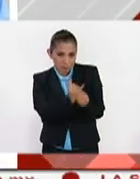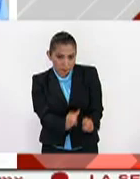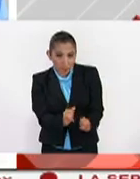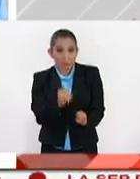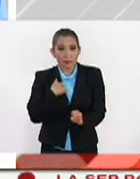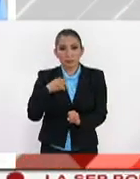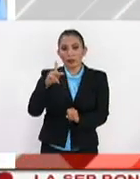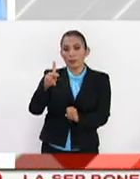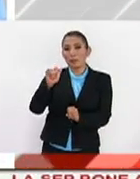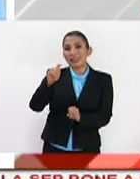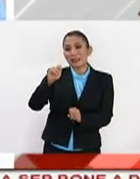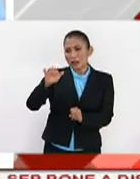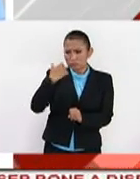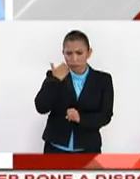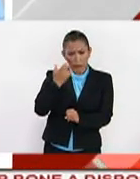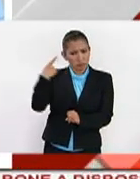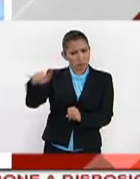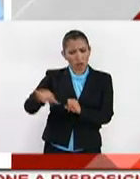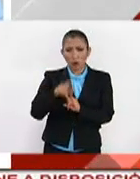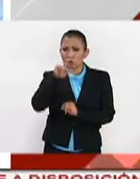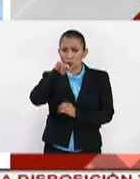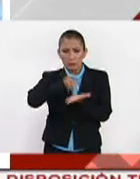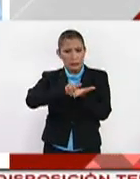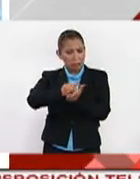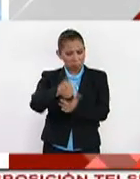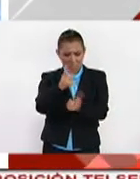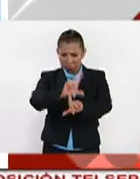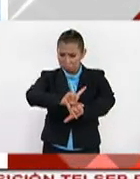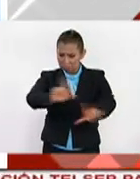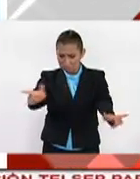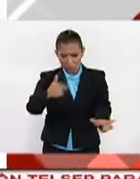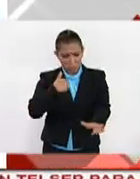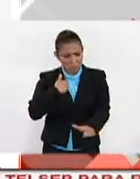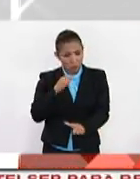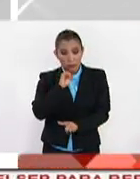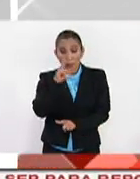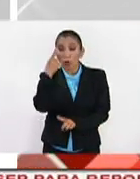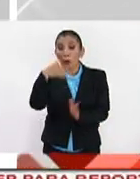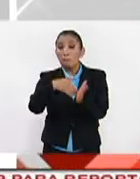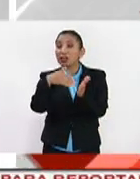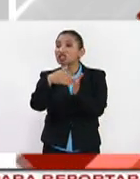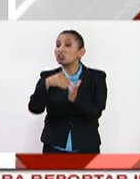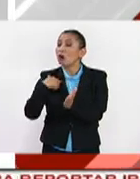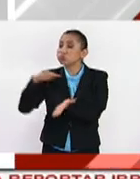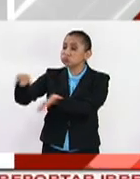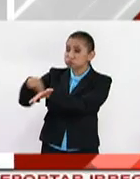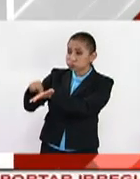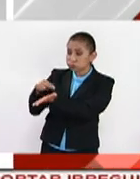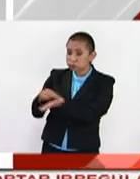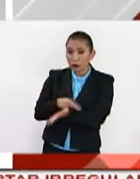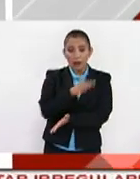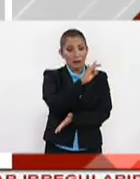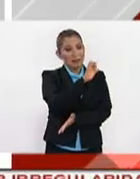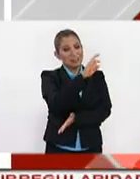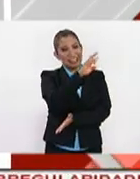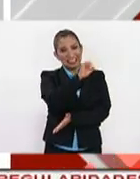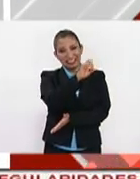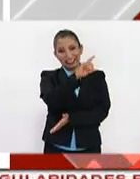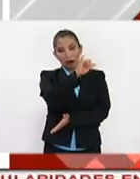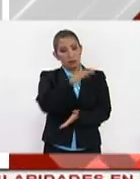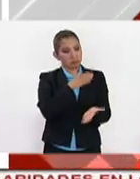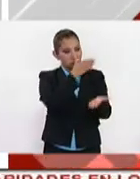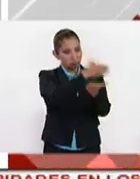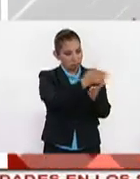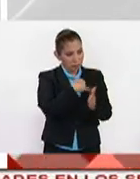independientes. Ríos Peter se declaró listo a través de su cuenta de Twitter y aseguró que irá por 1 millón de firmas ciudadanas. Ferriz de Con acudió al INE